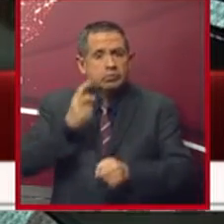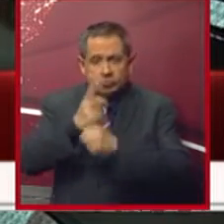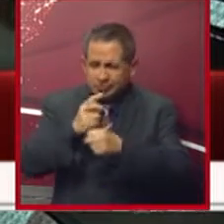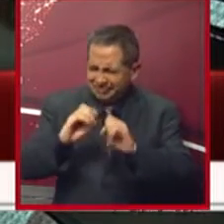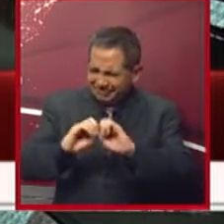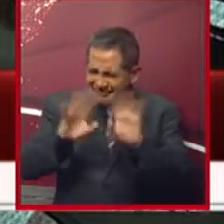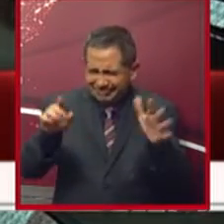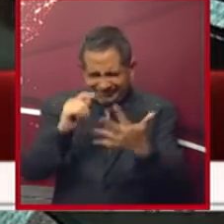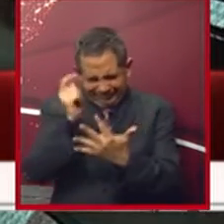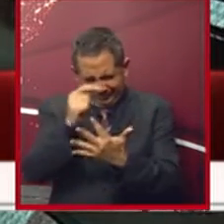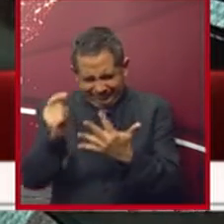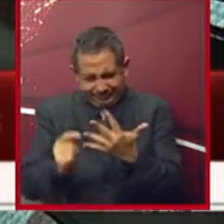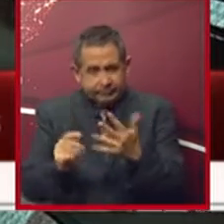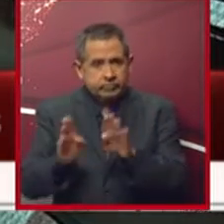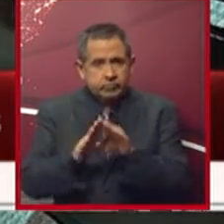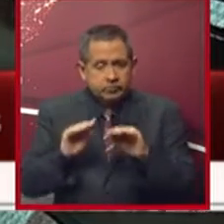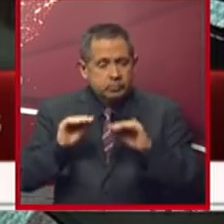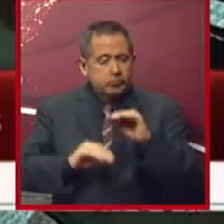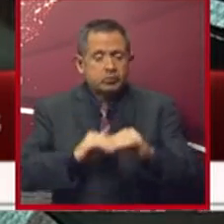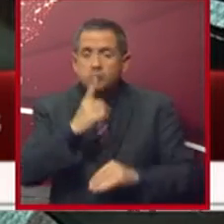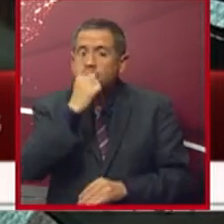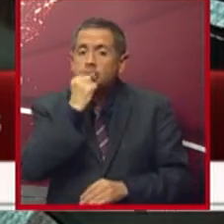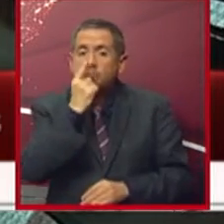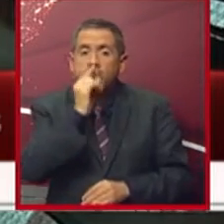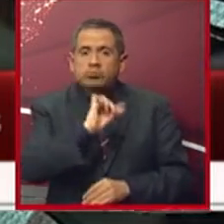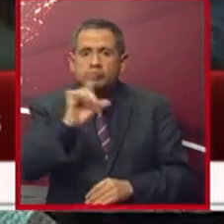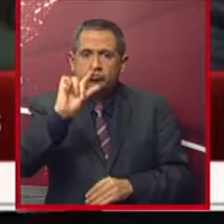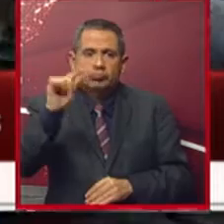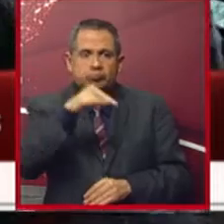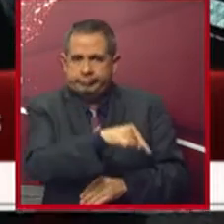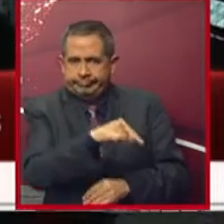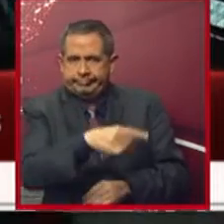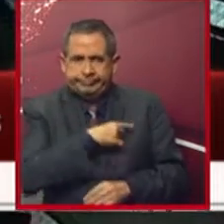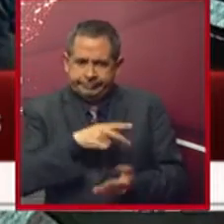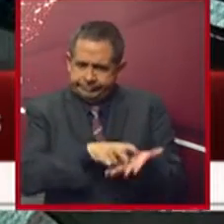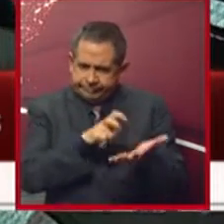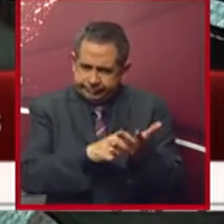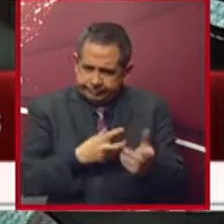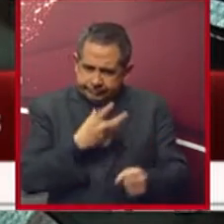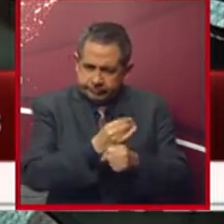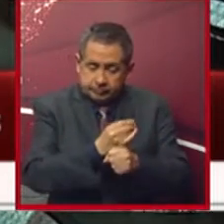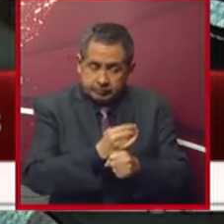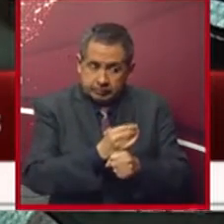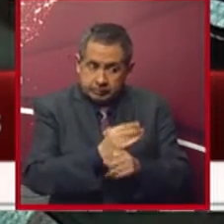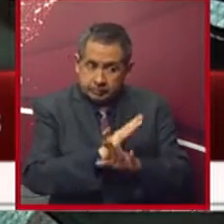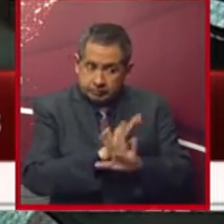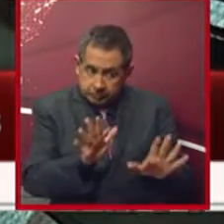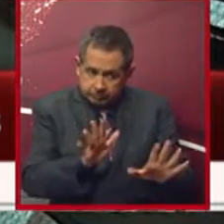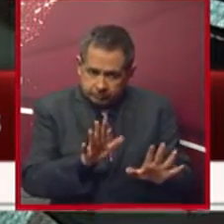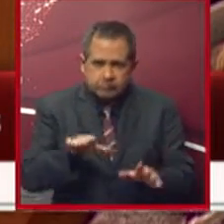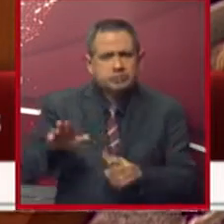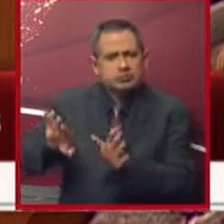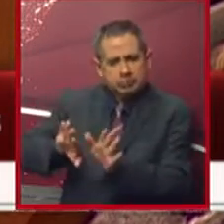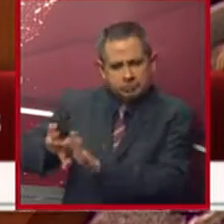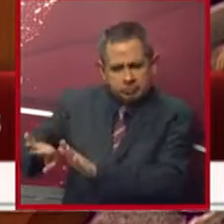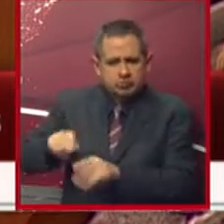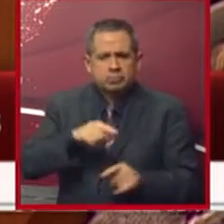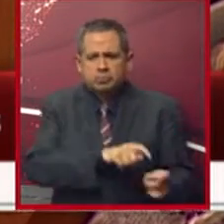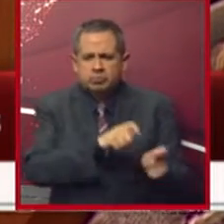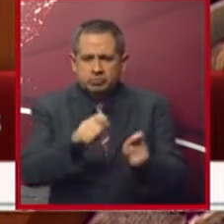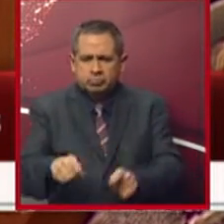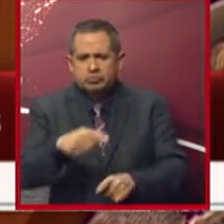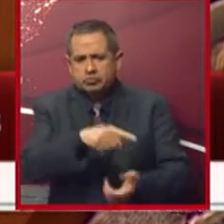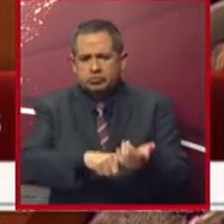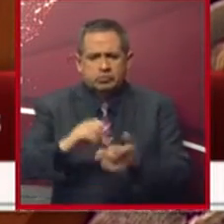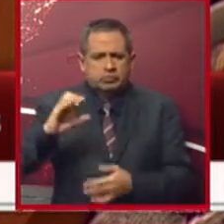detallado que incluya la creación de policías profesionales y eficaces para sustituir la intervención de militares en la seguridad